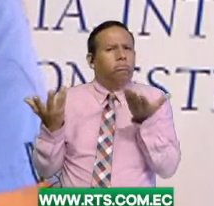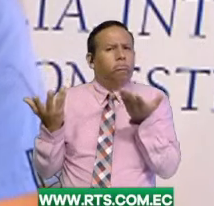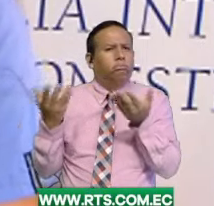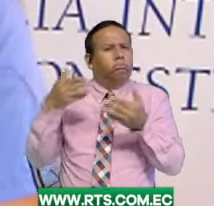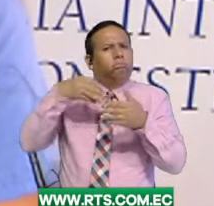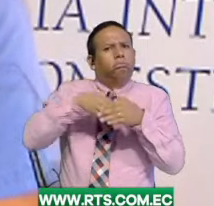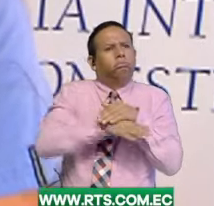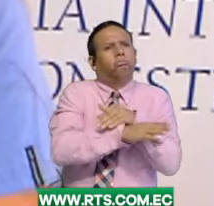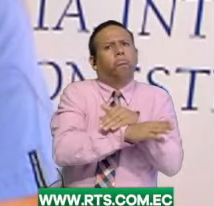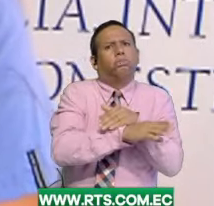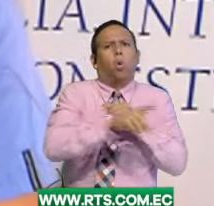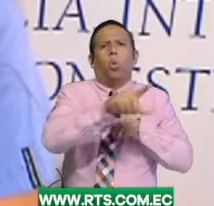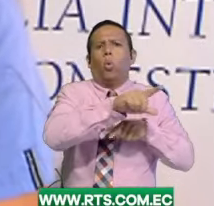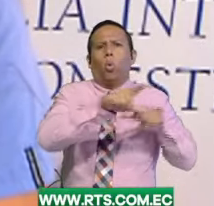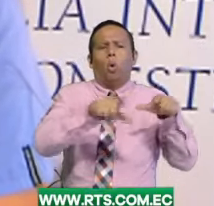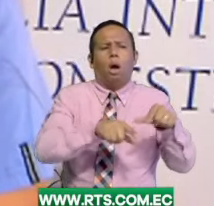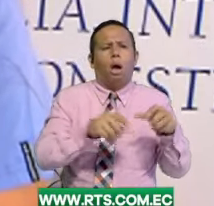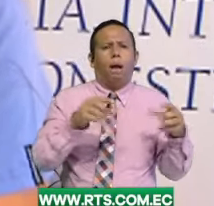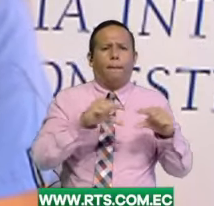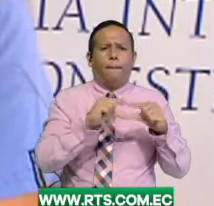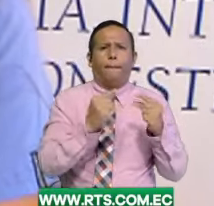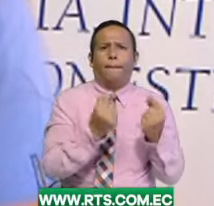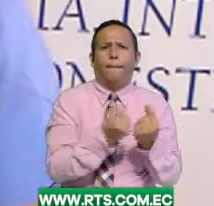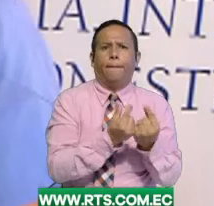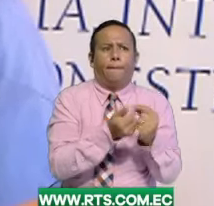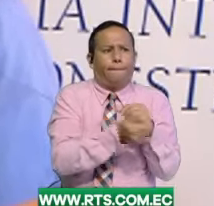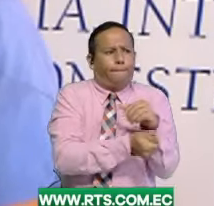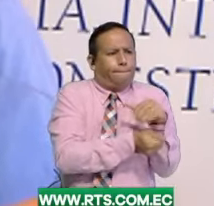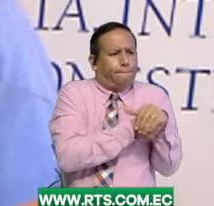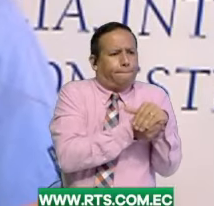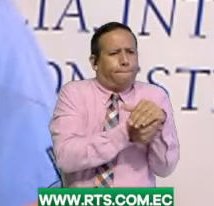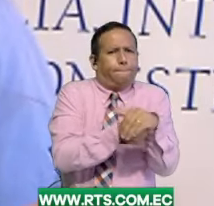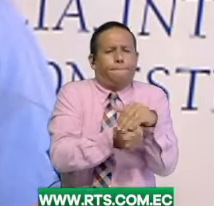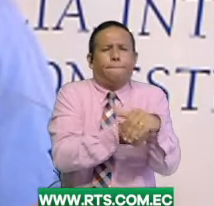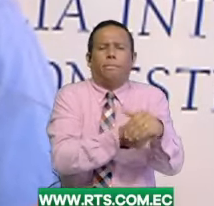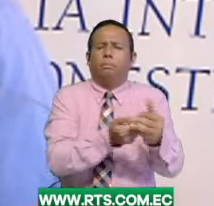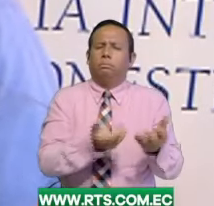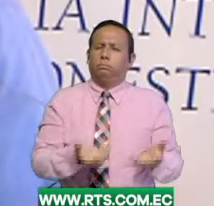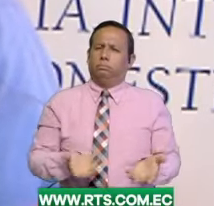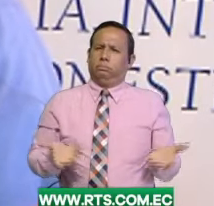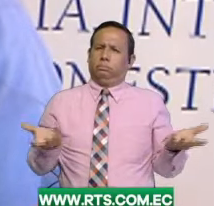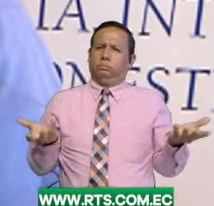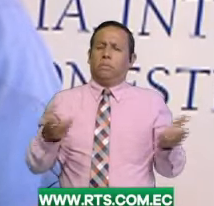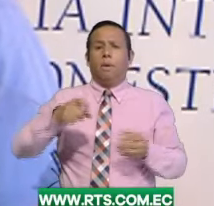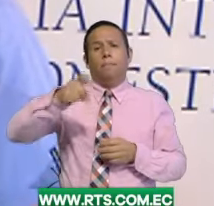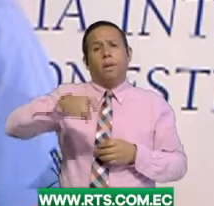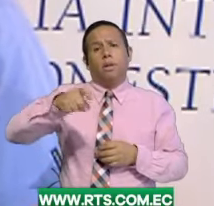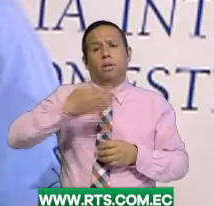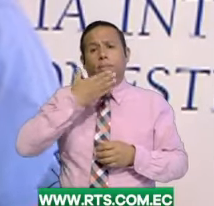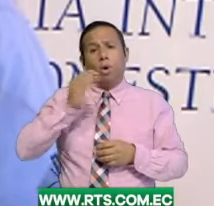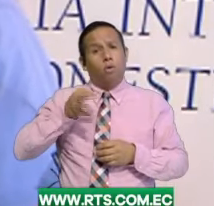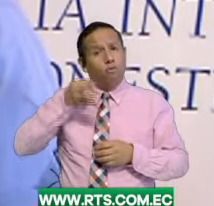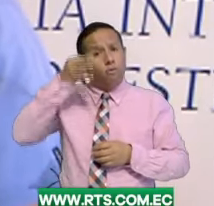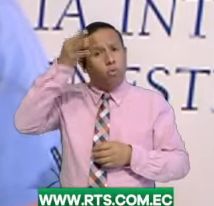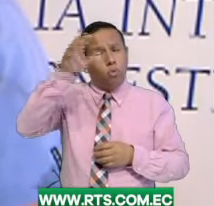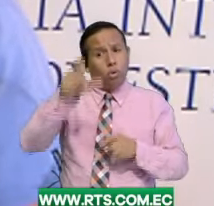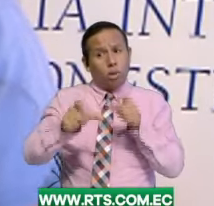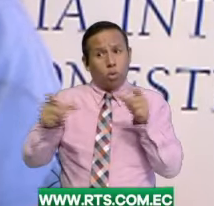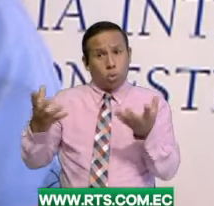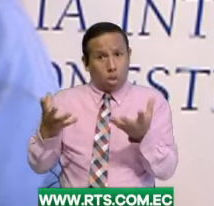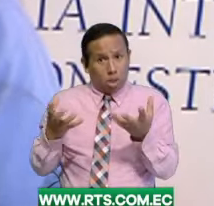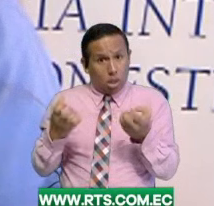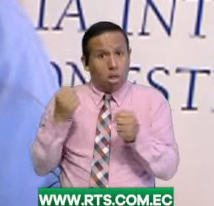quirófanos en algún lugar donde puedan resguardarse que se abran plazas de para los los futuros posgrados las personas que quieren